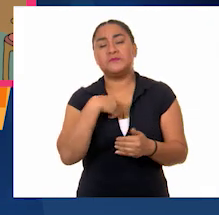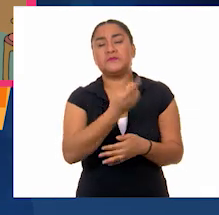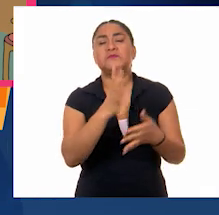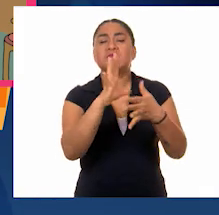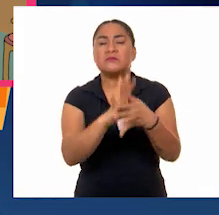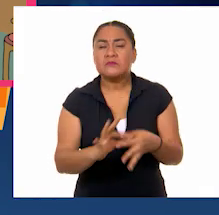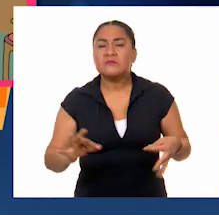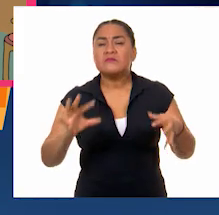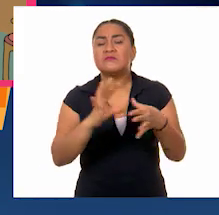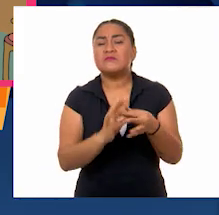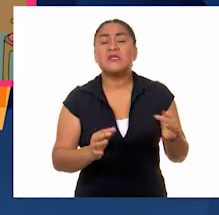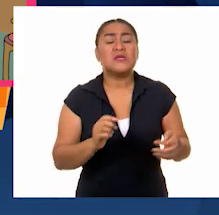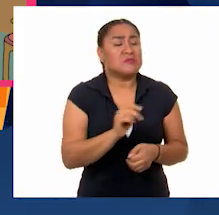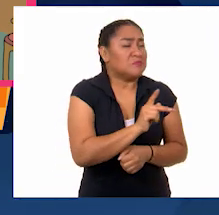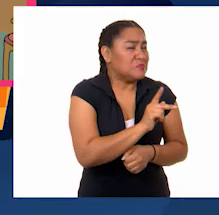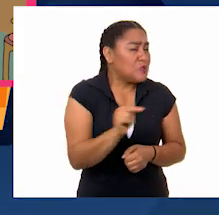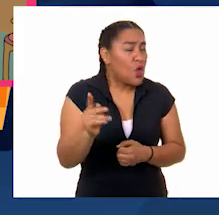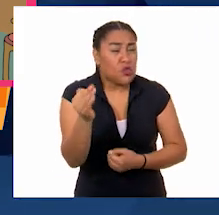que